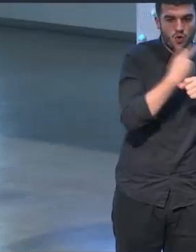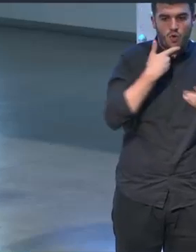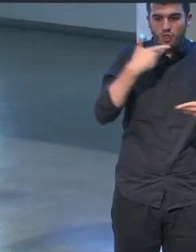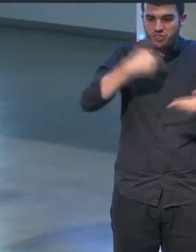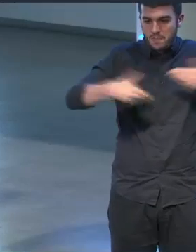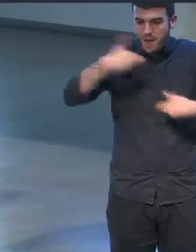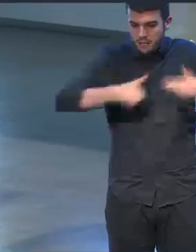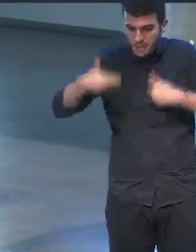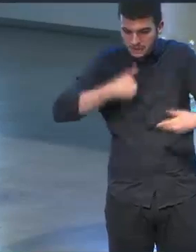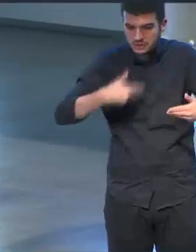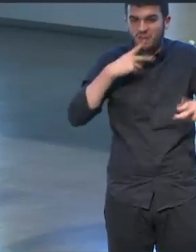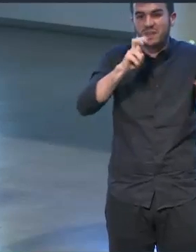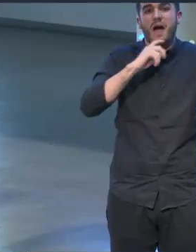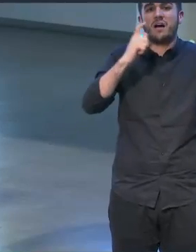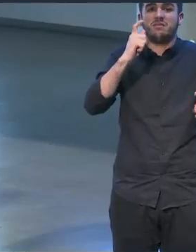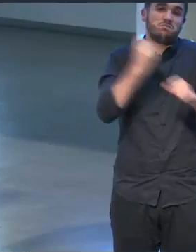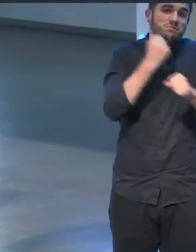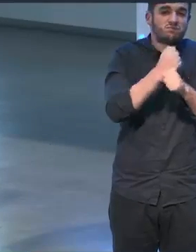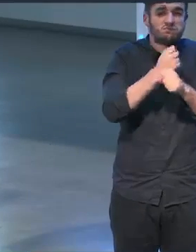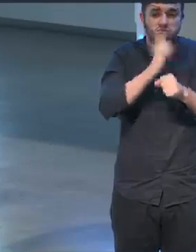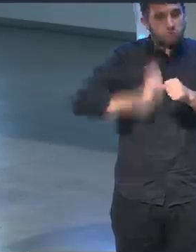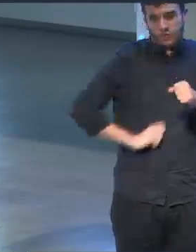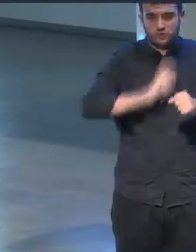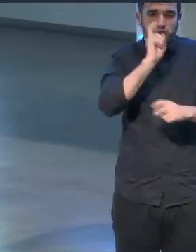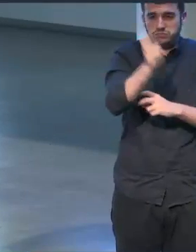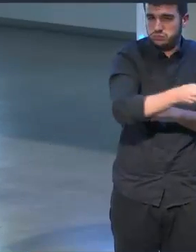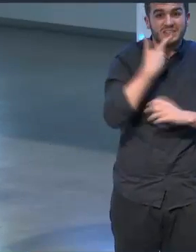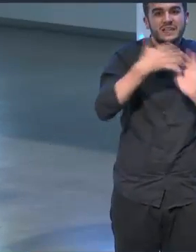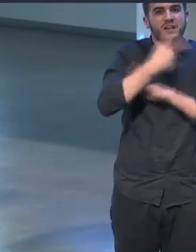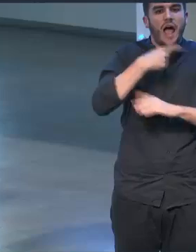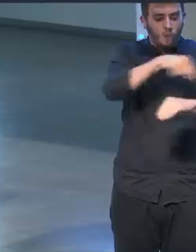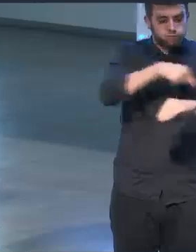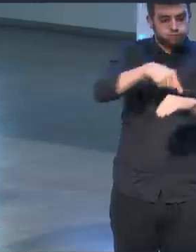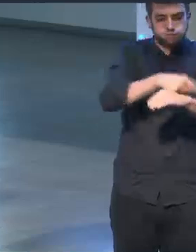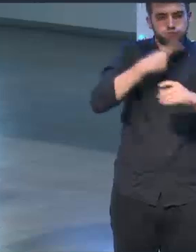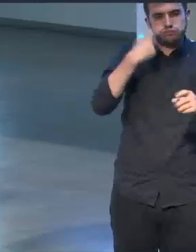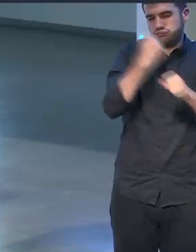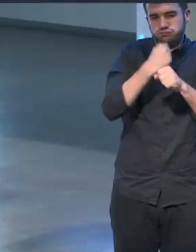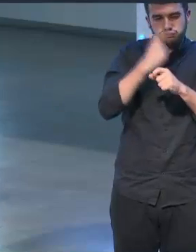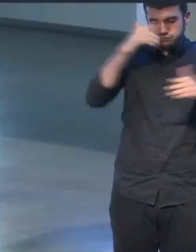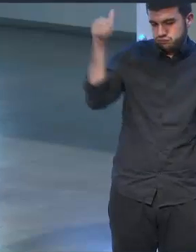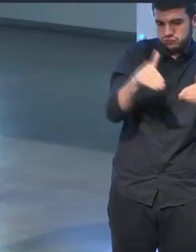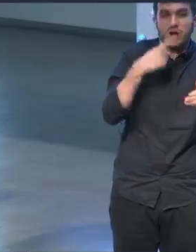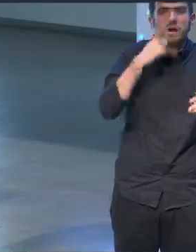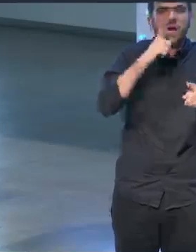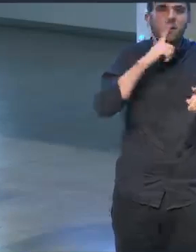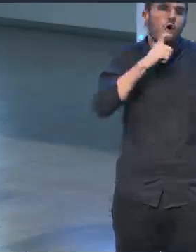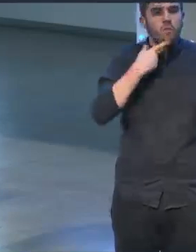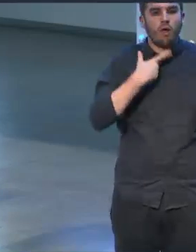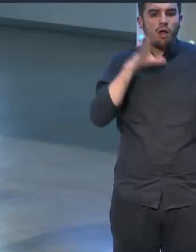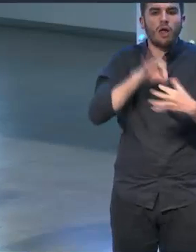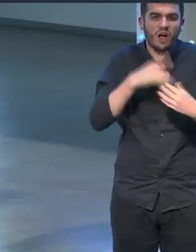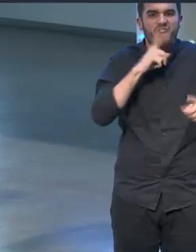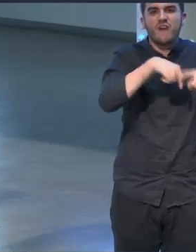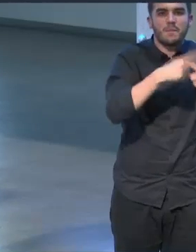demandas de este tipo de profesiones, ¿no? Que implican muchísimas horas de trabajo, con la posibilidad de tener una familia o la